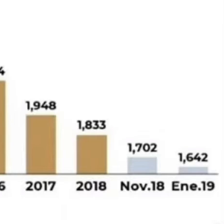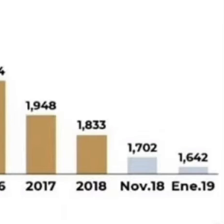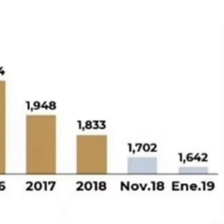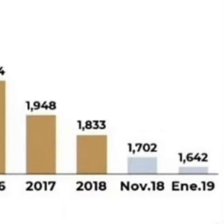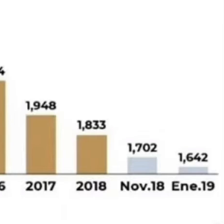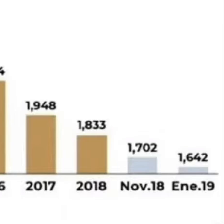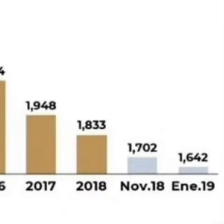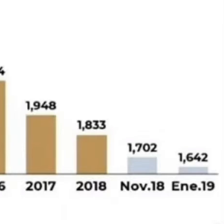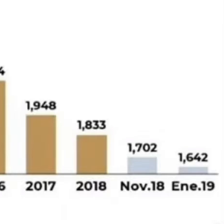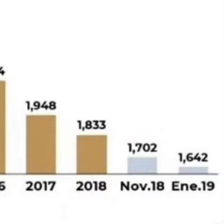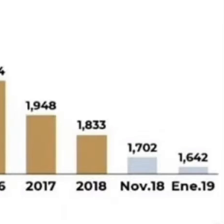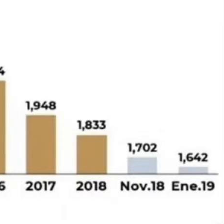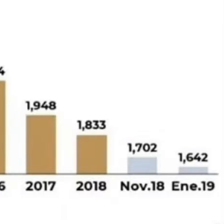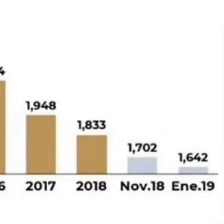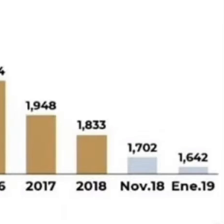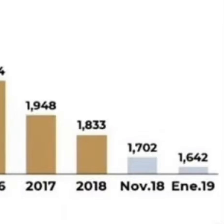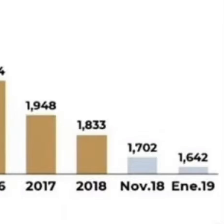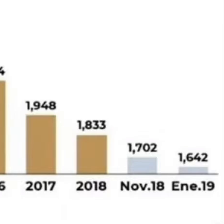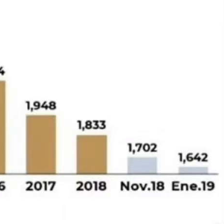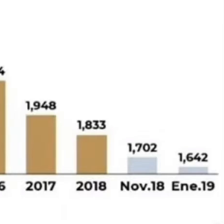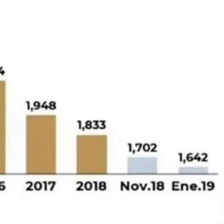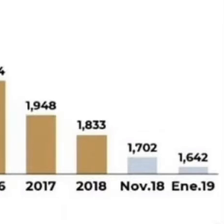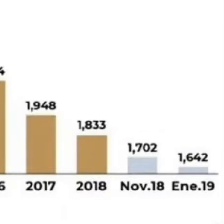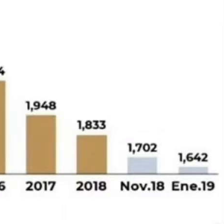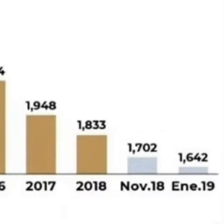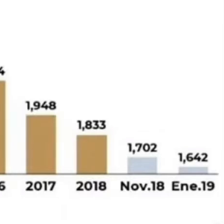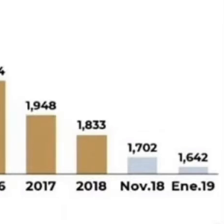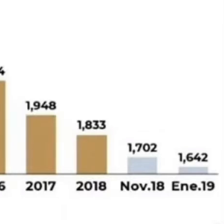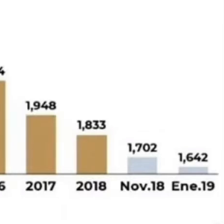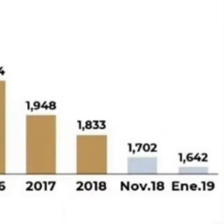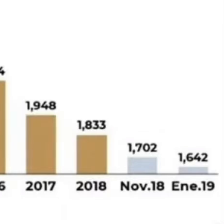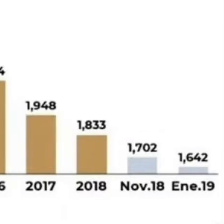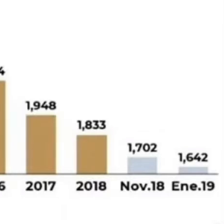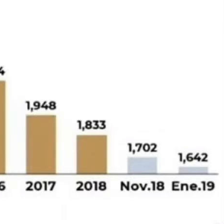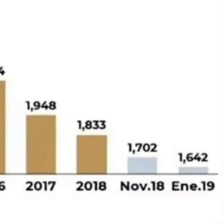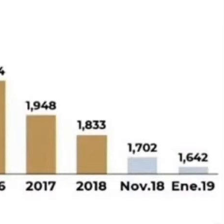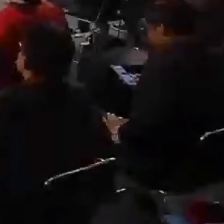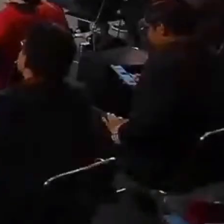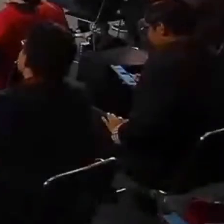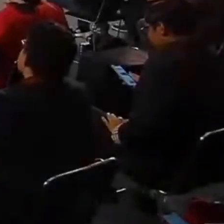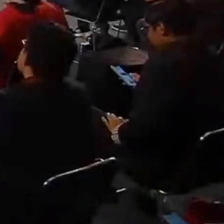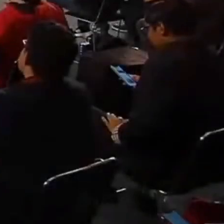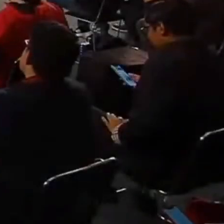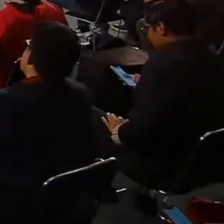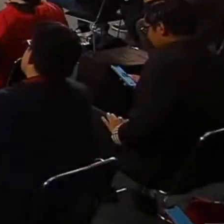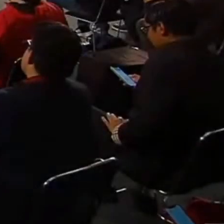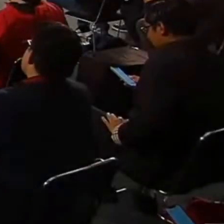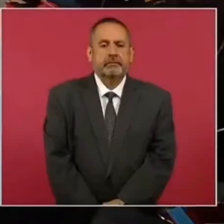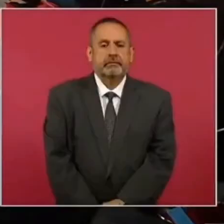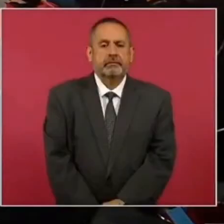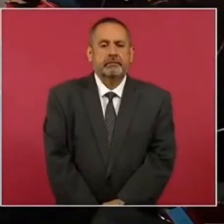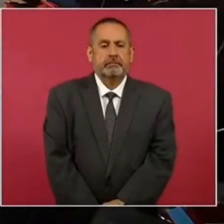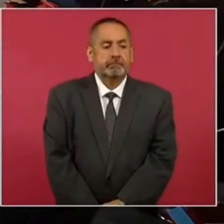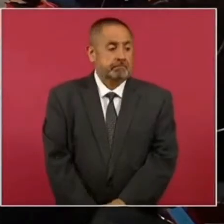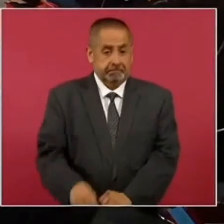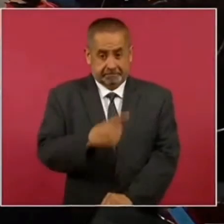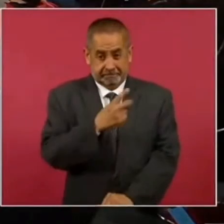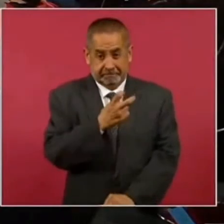no tiene esta información. Además, pues no es fácil que se